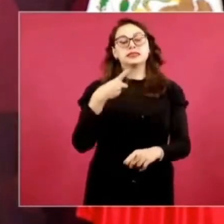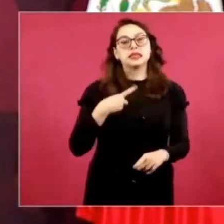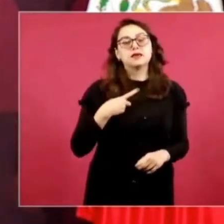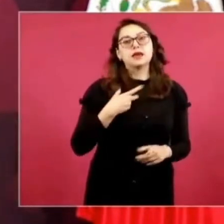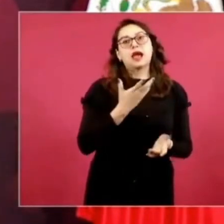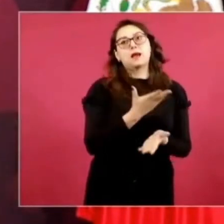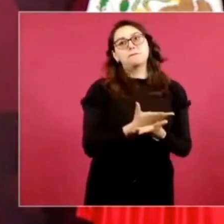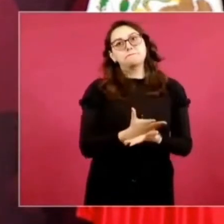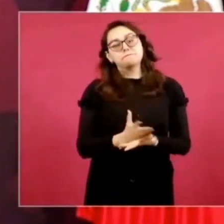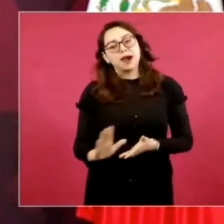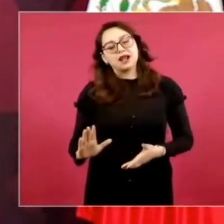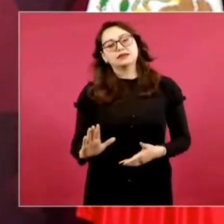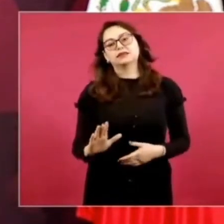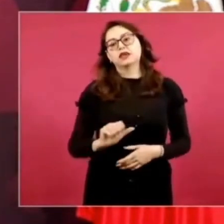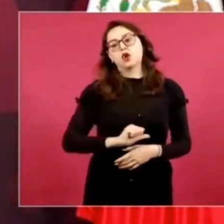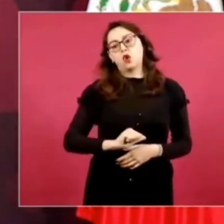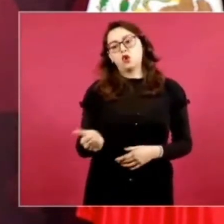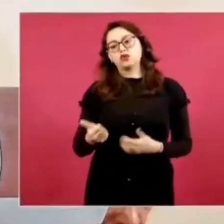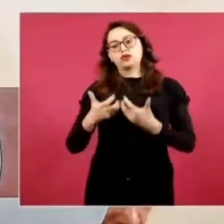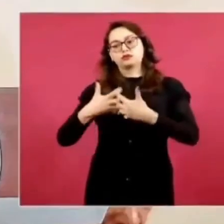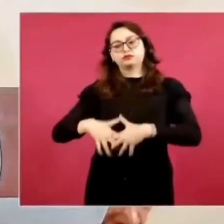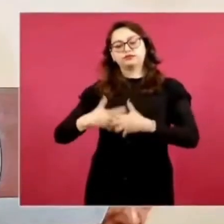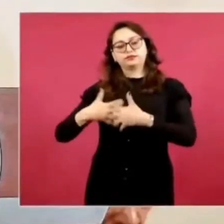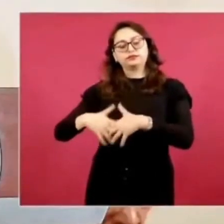coquizadora en Tula.